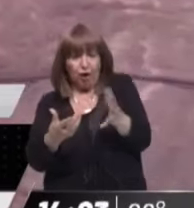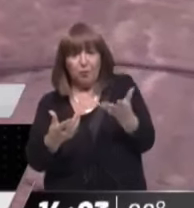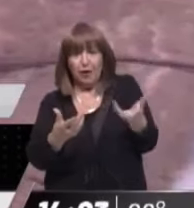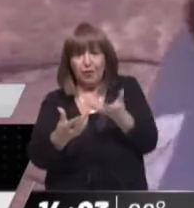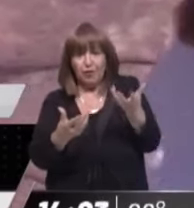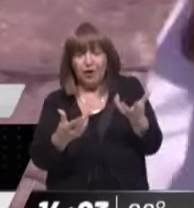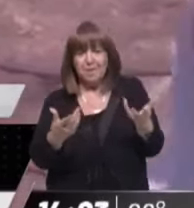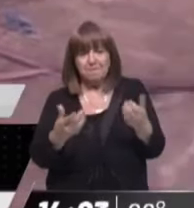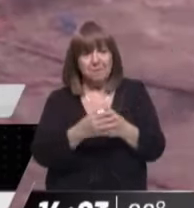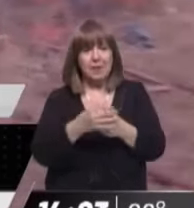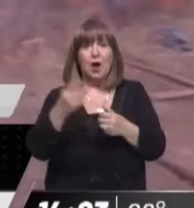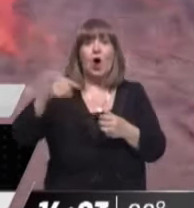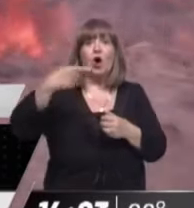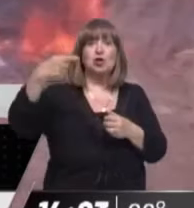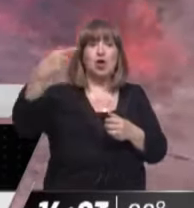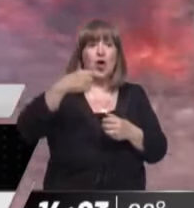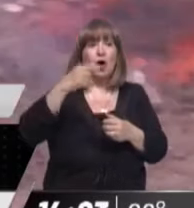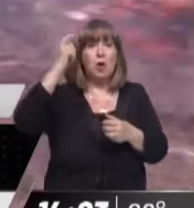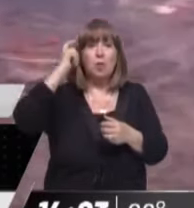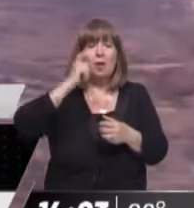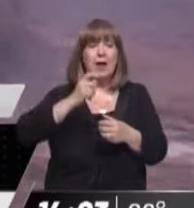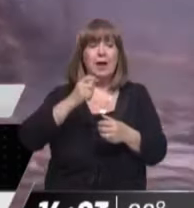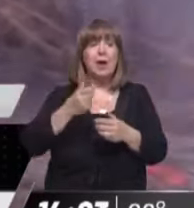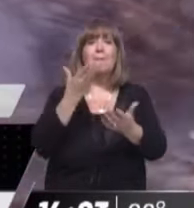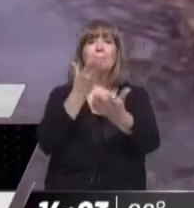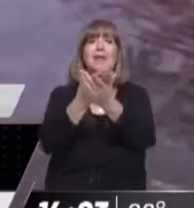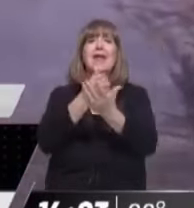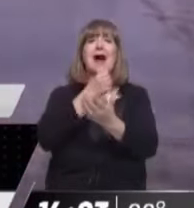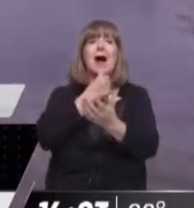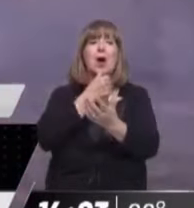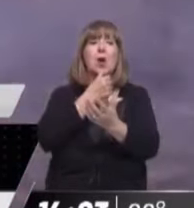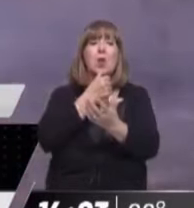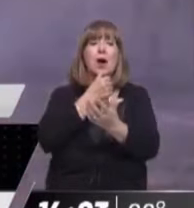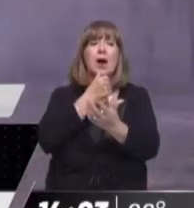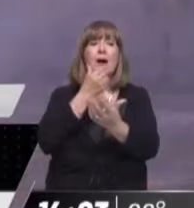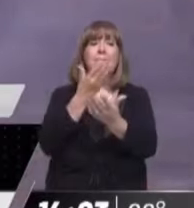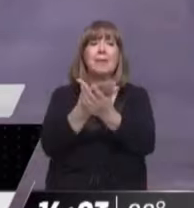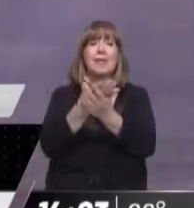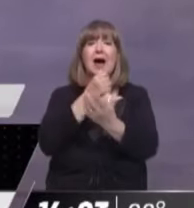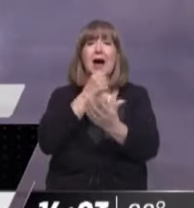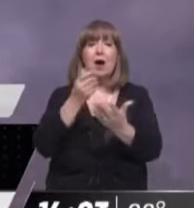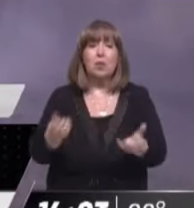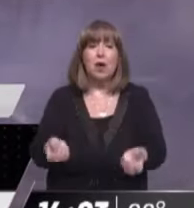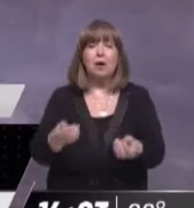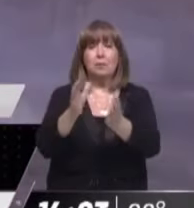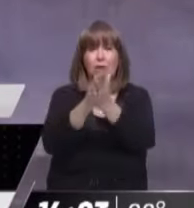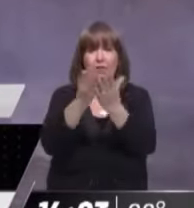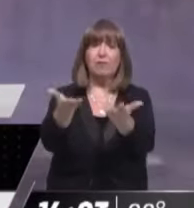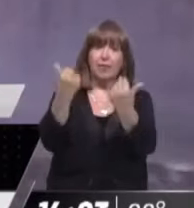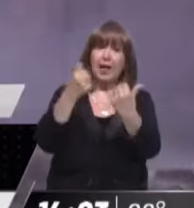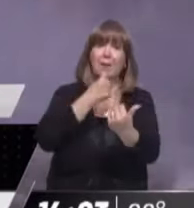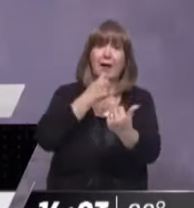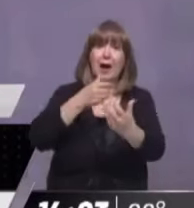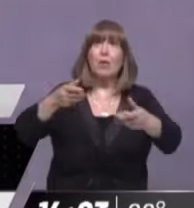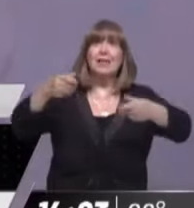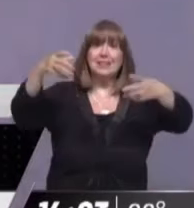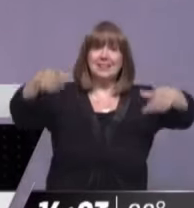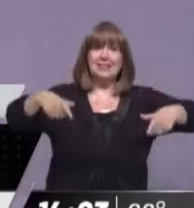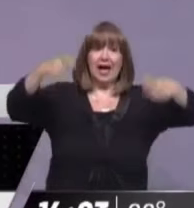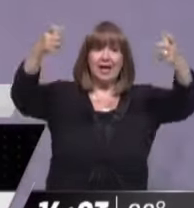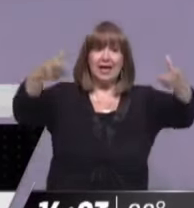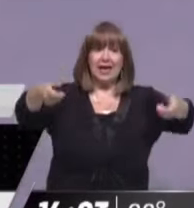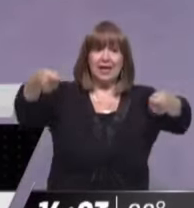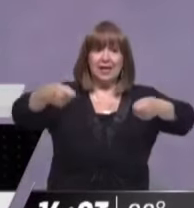líquido. Fíjense ustedes, un bombero que le está pidiendo agua a los vecinos. Ahí se está acercando, les está tirando el balde y los vecinos desde el tanque de la